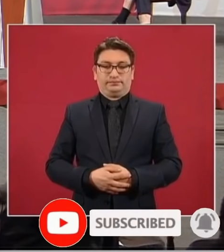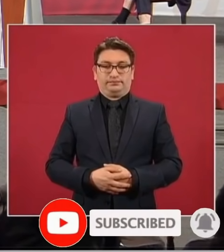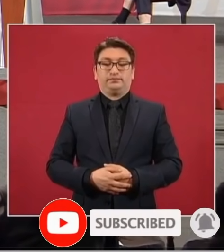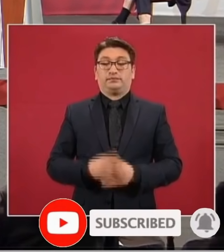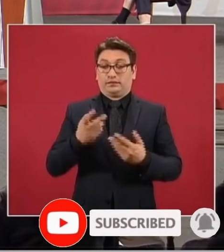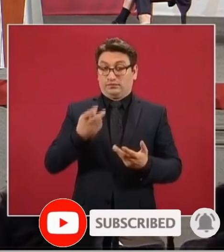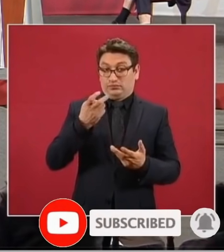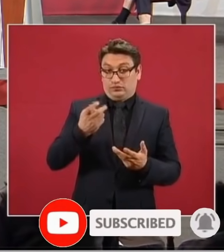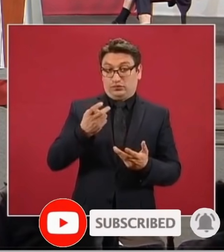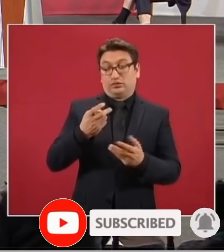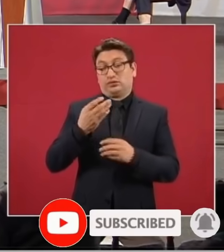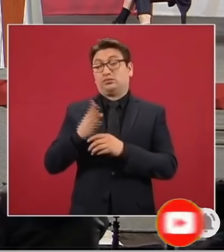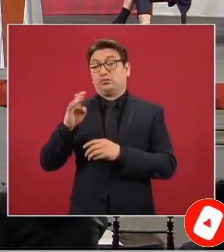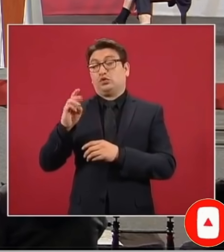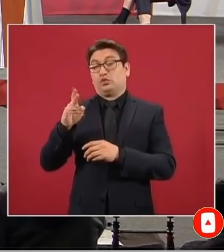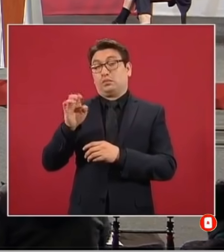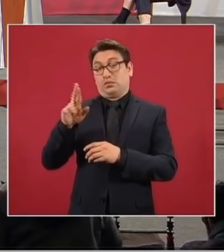Entonces, esto lo sabe Bloomberg.